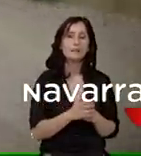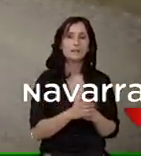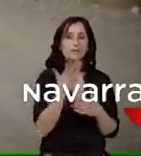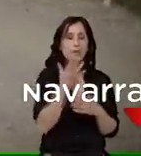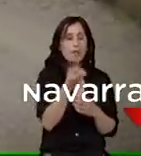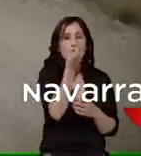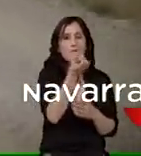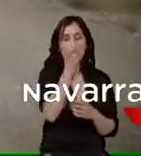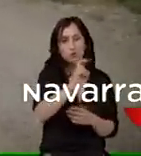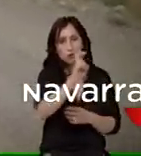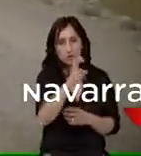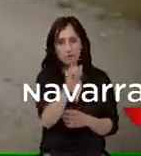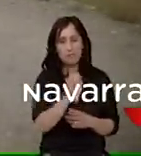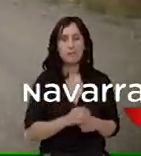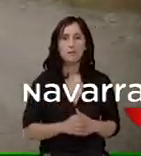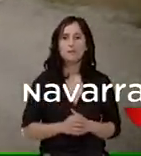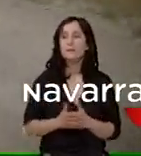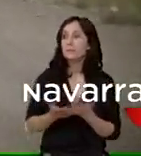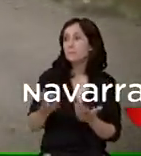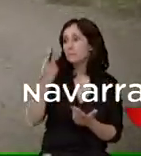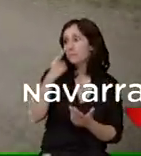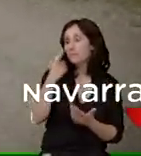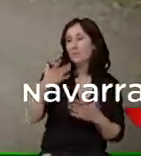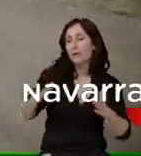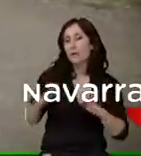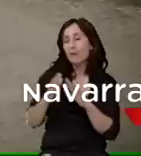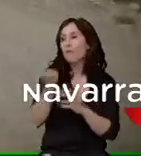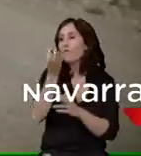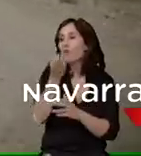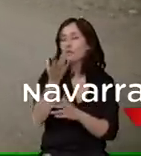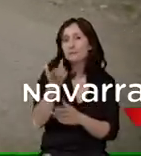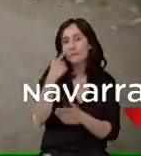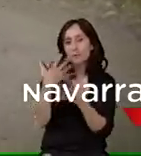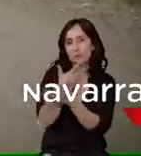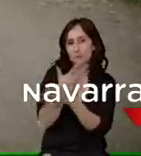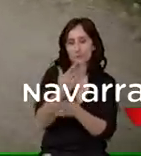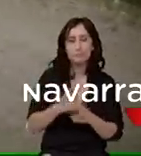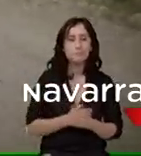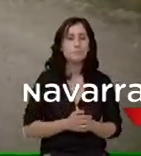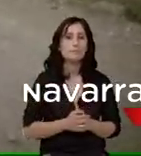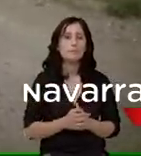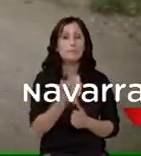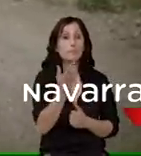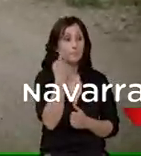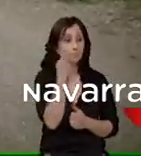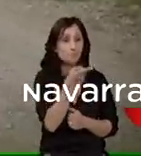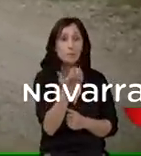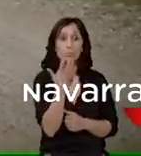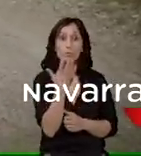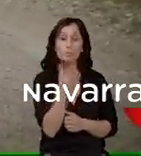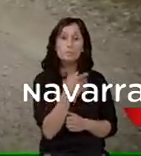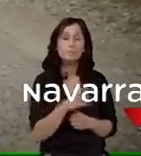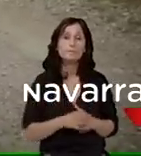plantas. Pues vamos a hablar de esas plantas, a ver. Pues mira, por ejemplo, tenemos